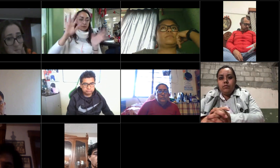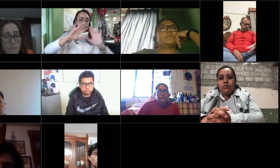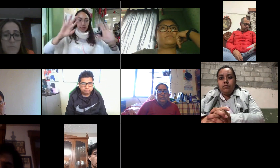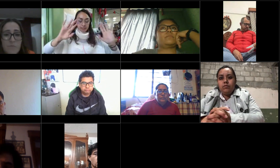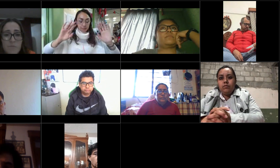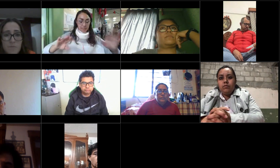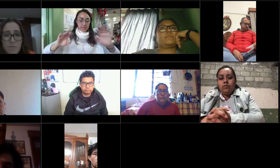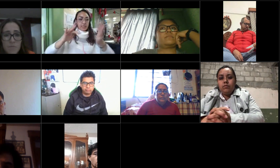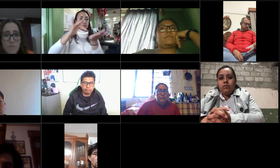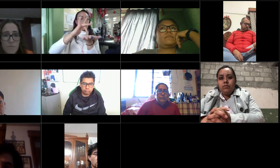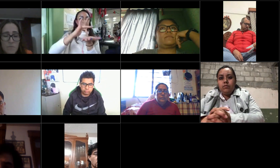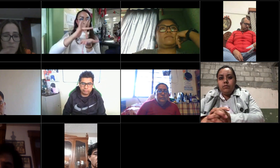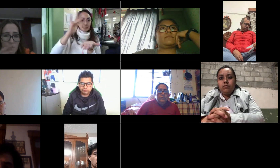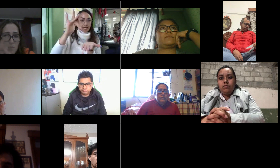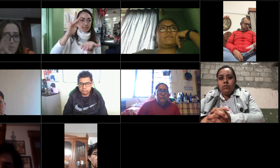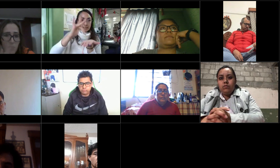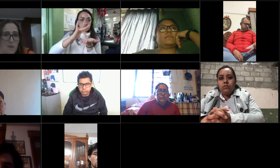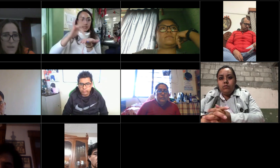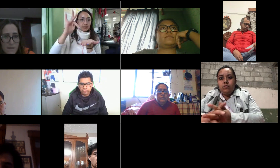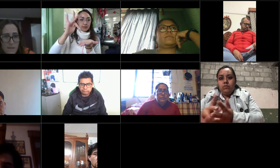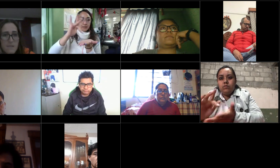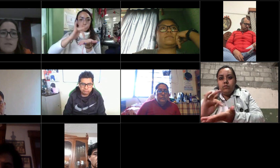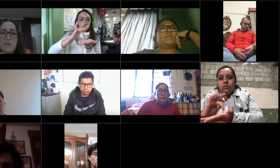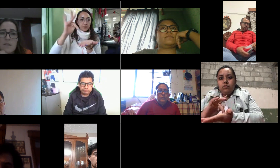algunas. Señas básicas. Gracias.